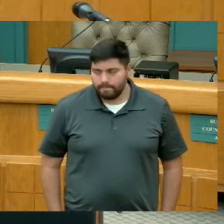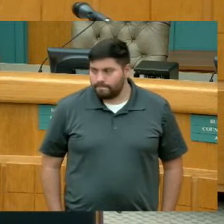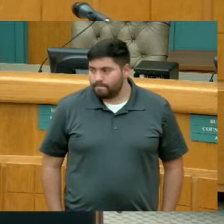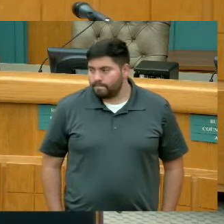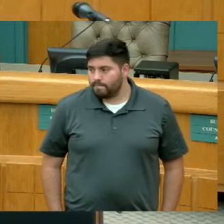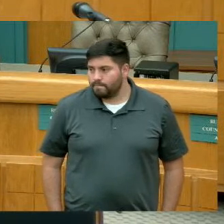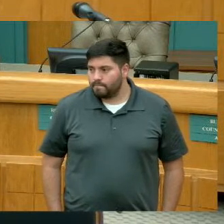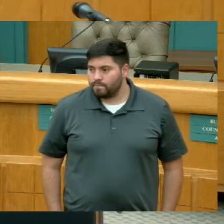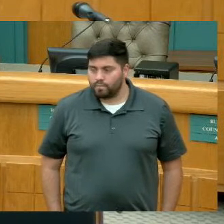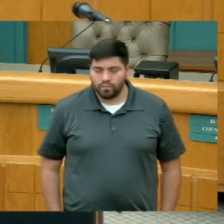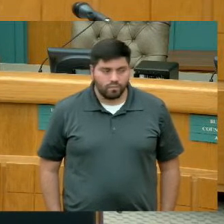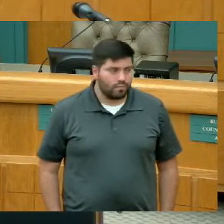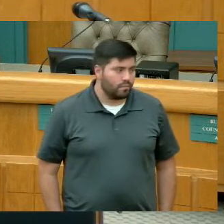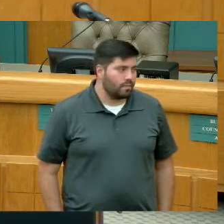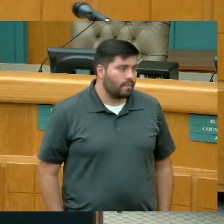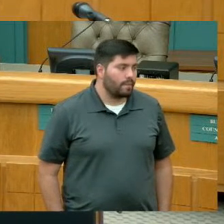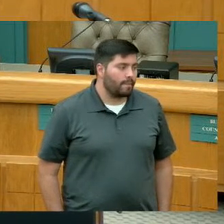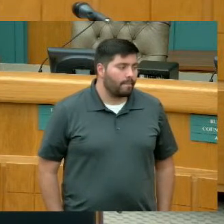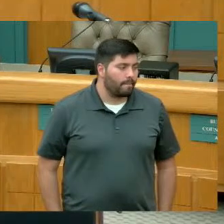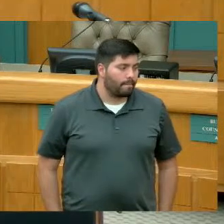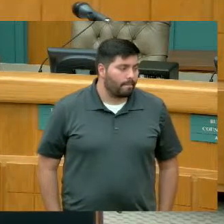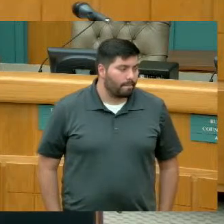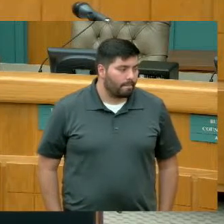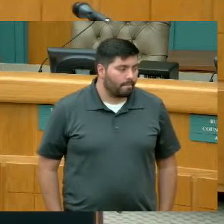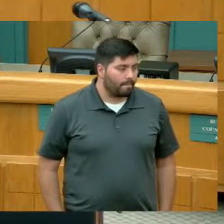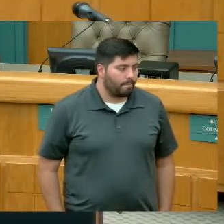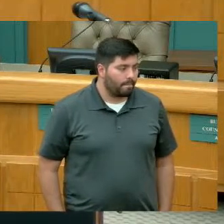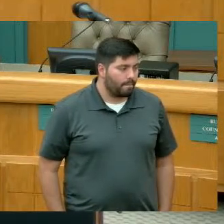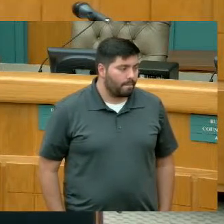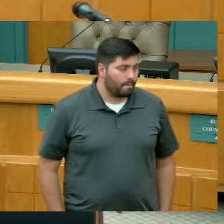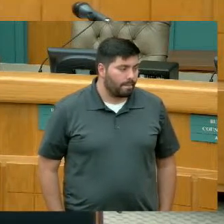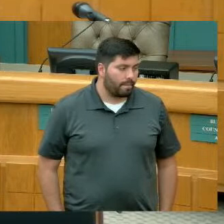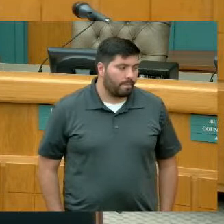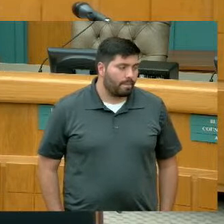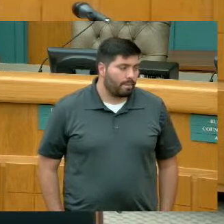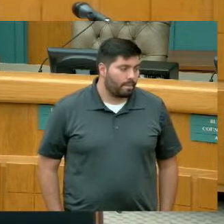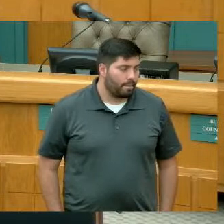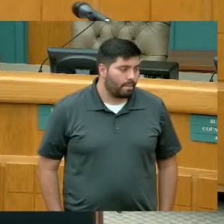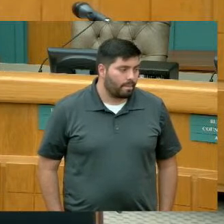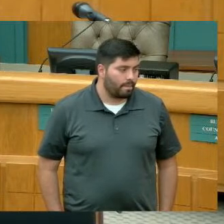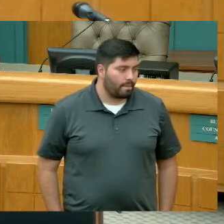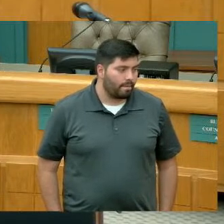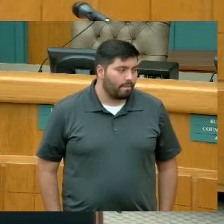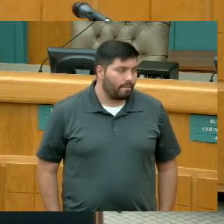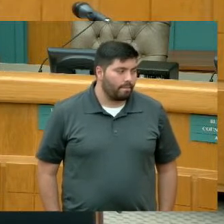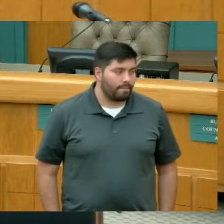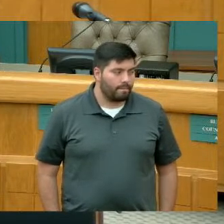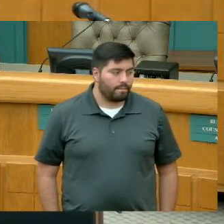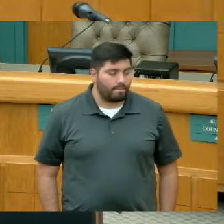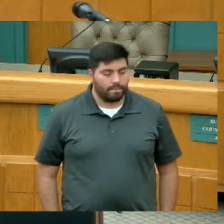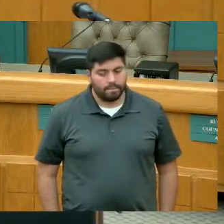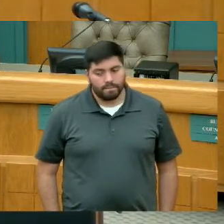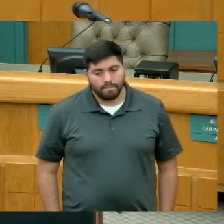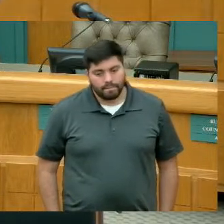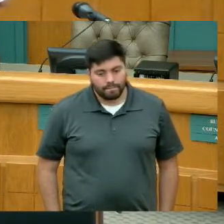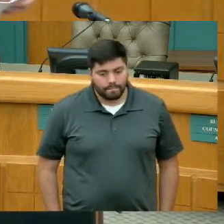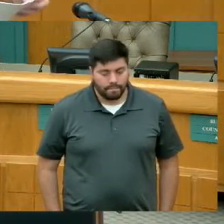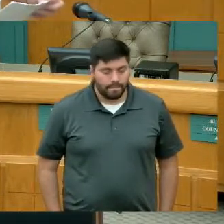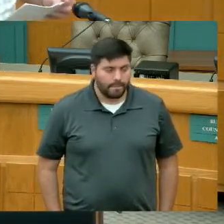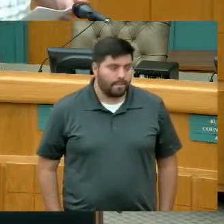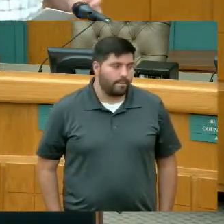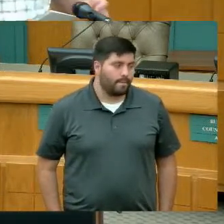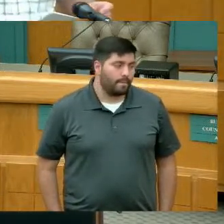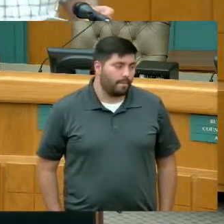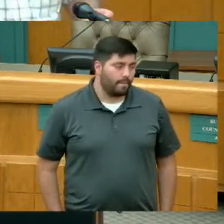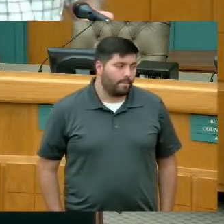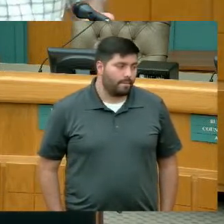y seguir las órdenes del gobernador de usar cubrebocas y 50% de capacidad en los restaurantes ayuda. La orden